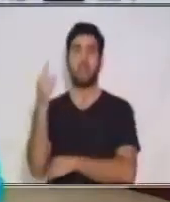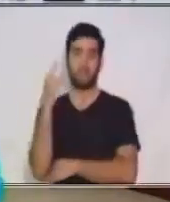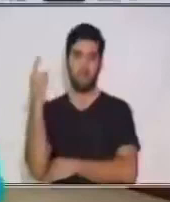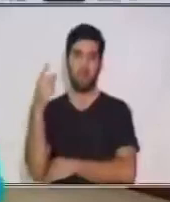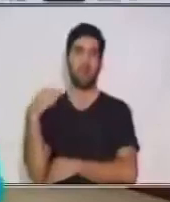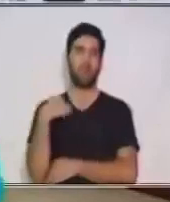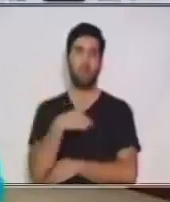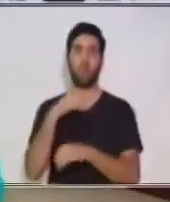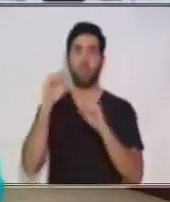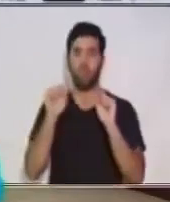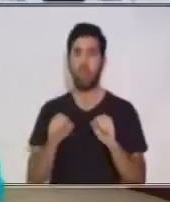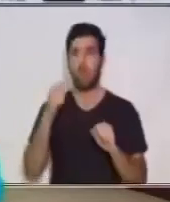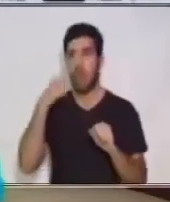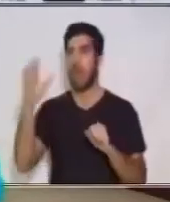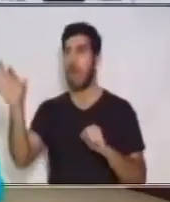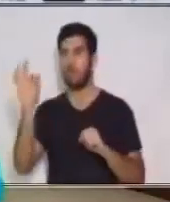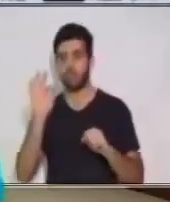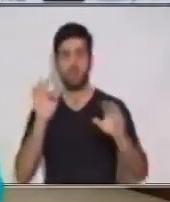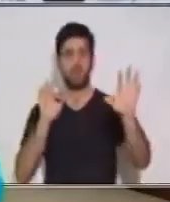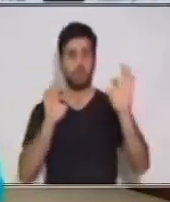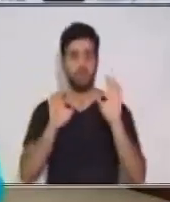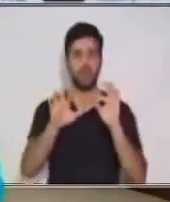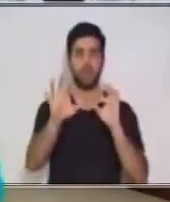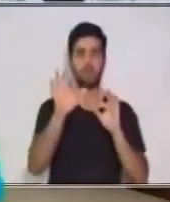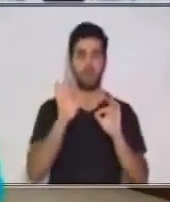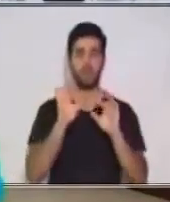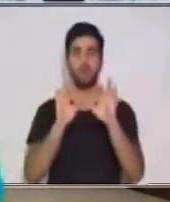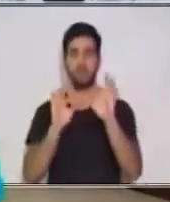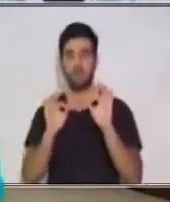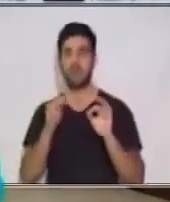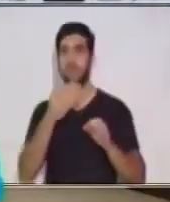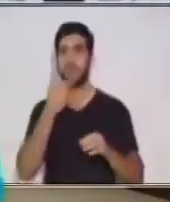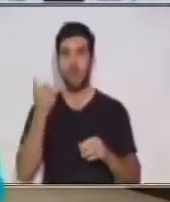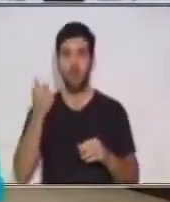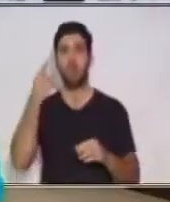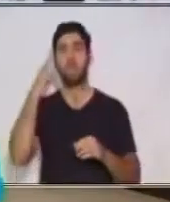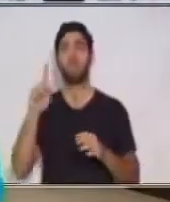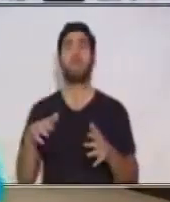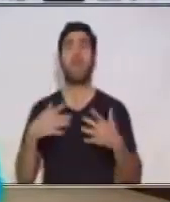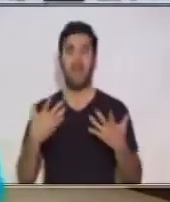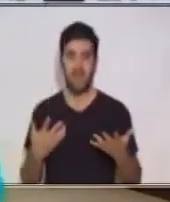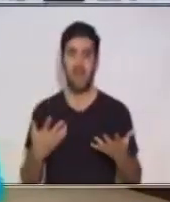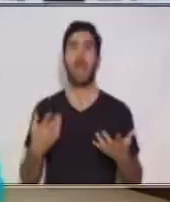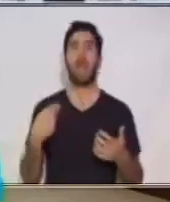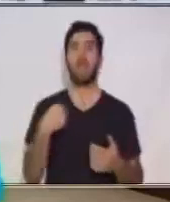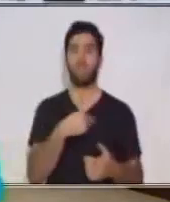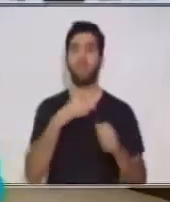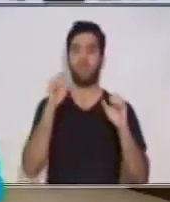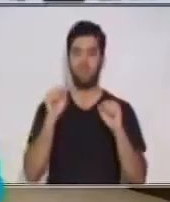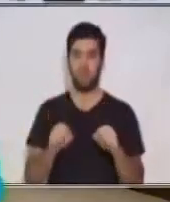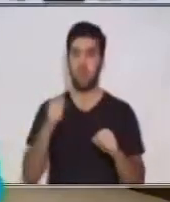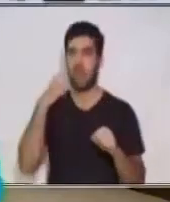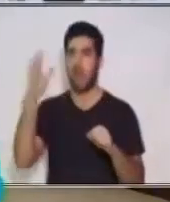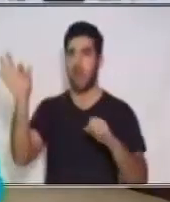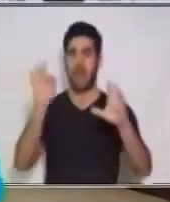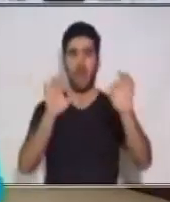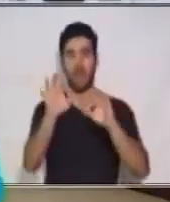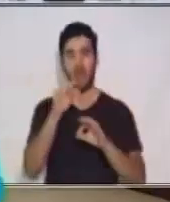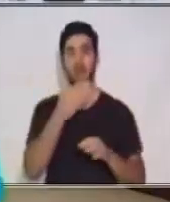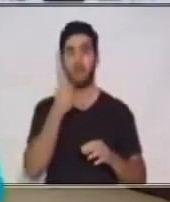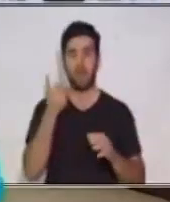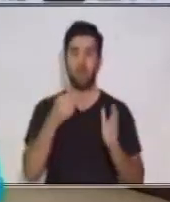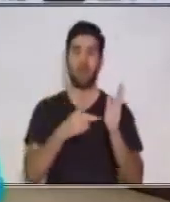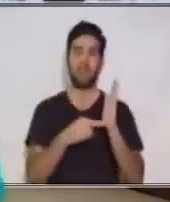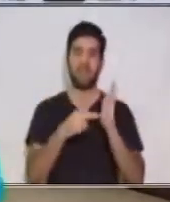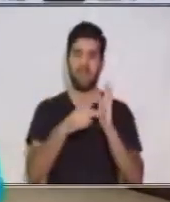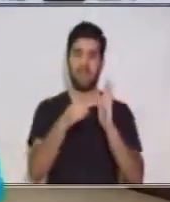podamos identificarlos de primero semánticamente, para que nosotros los podamos identificar después en alguno de los otros